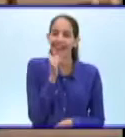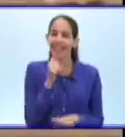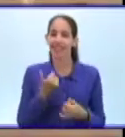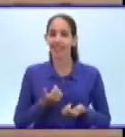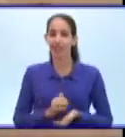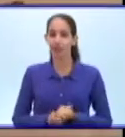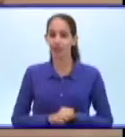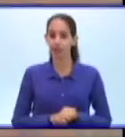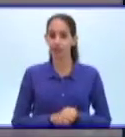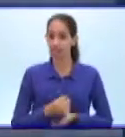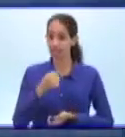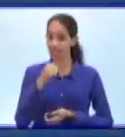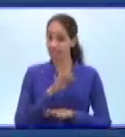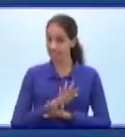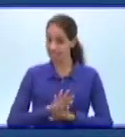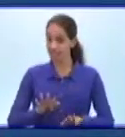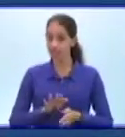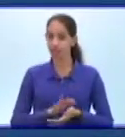Yo